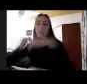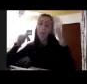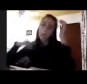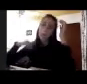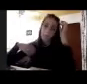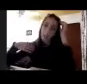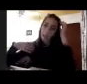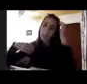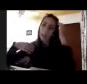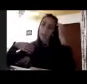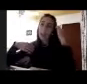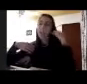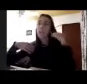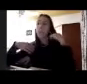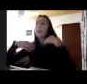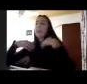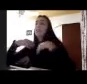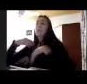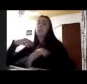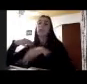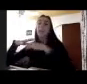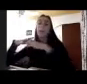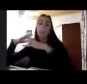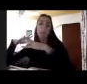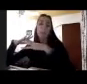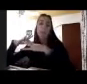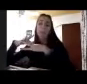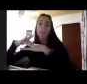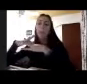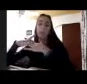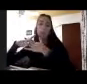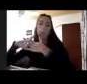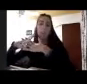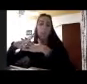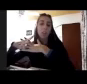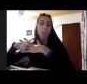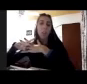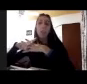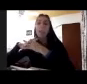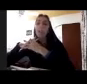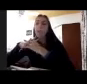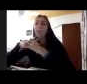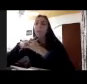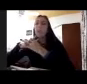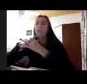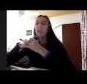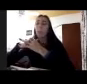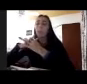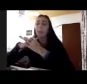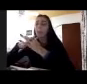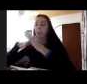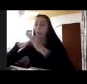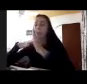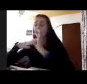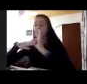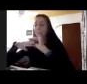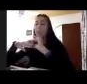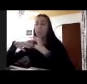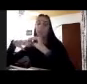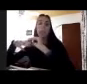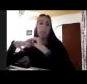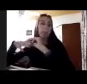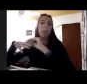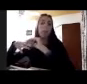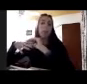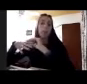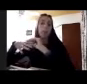cuenta. Quizá la zona es un gran espacio que tiene una gran oxigenación, pero para seguir con